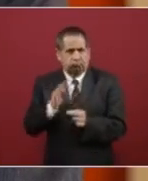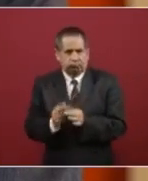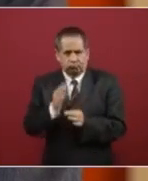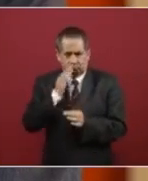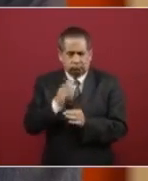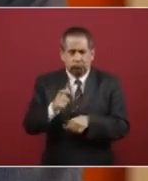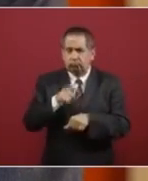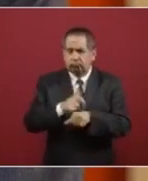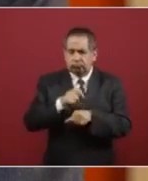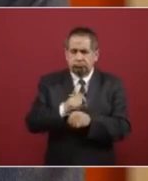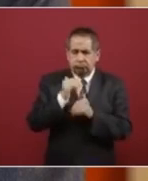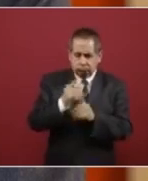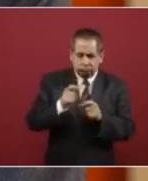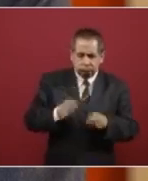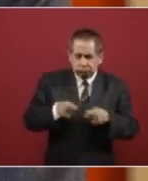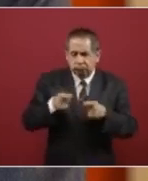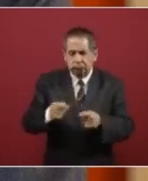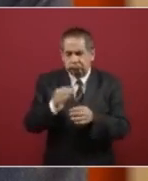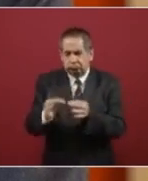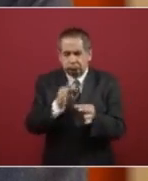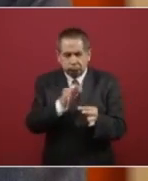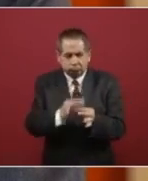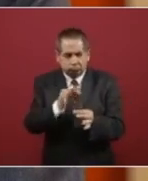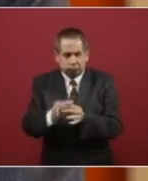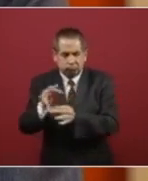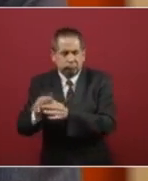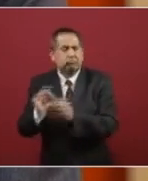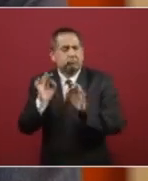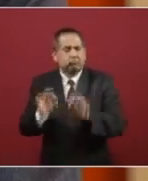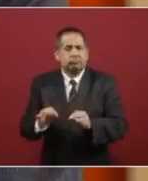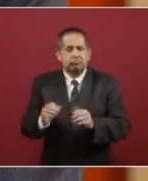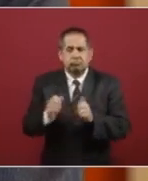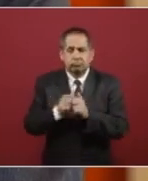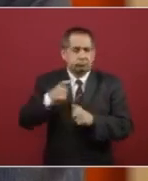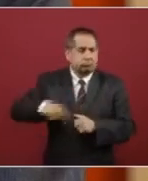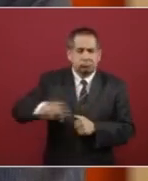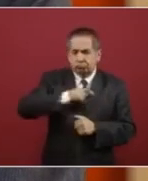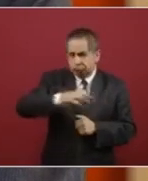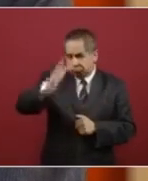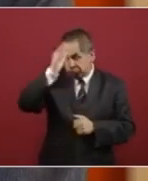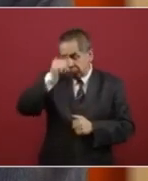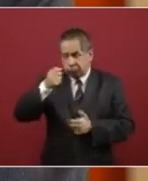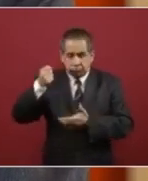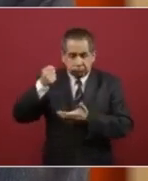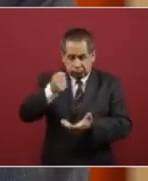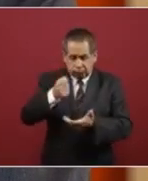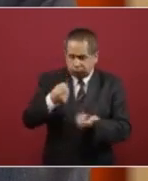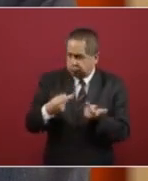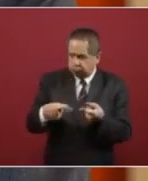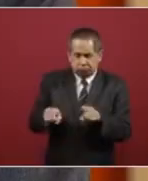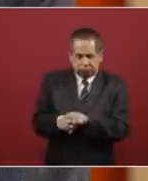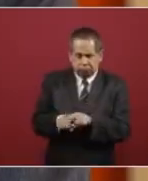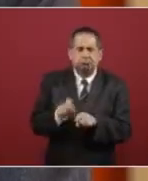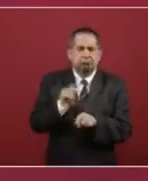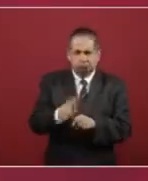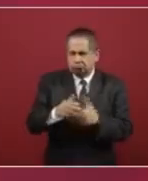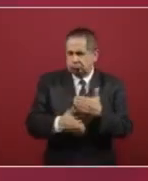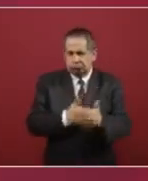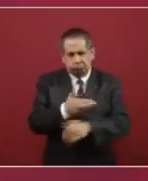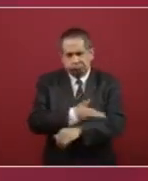plazos, con lo pactado presupuestalmente